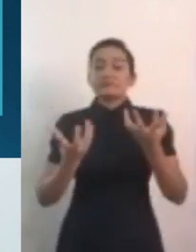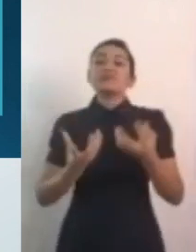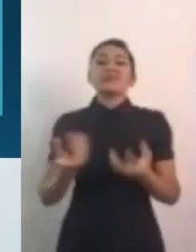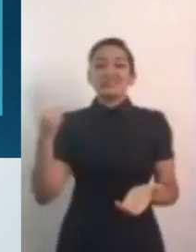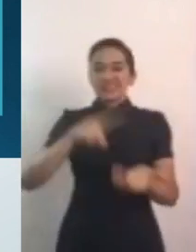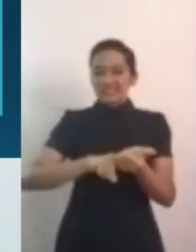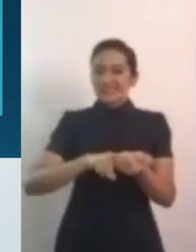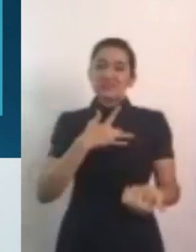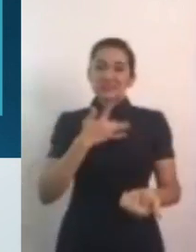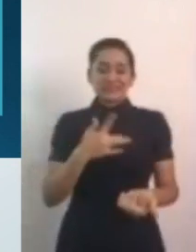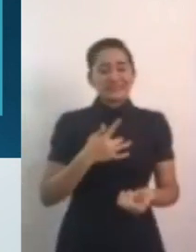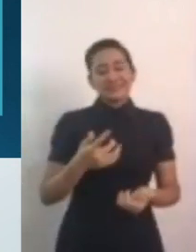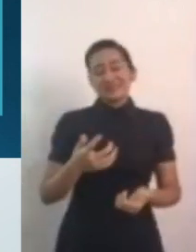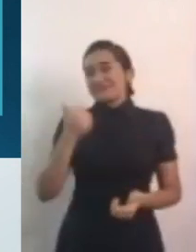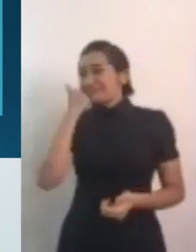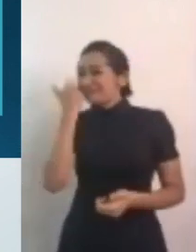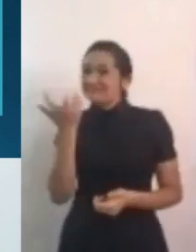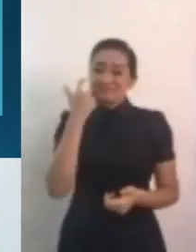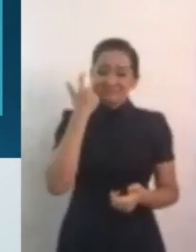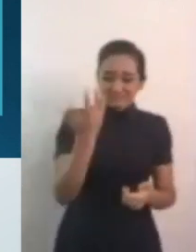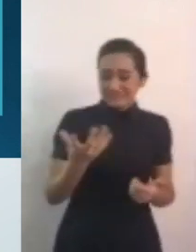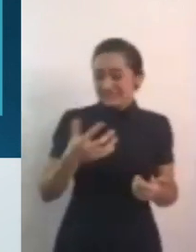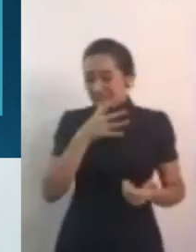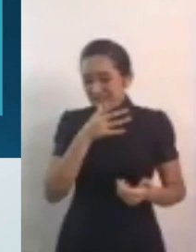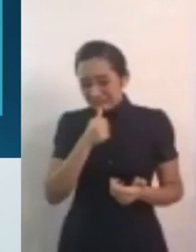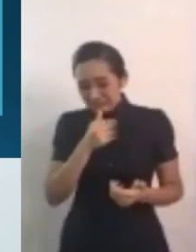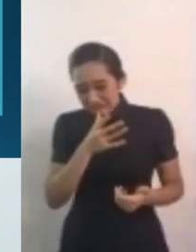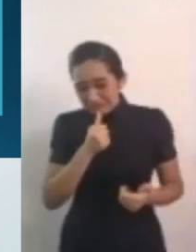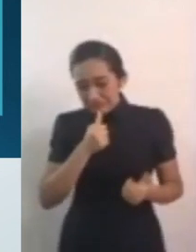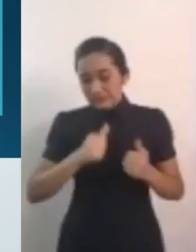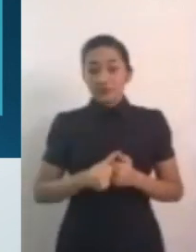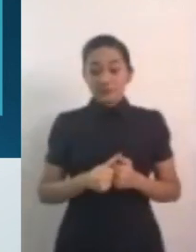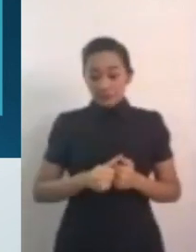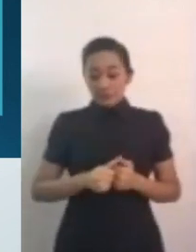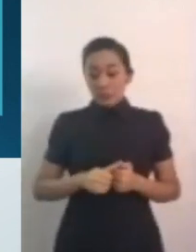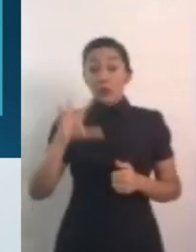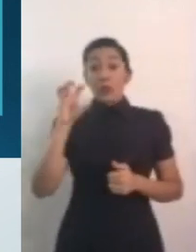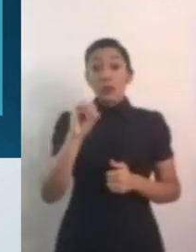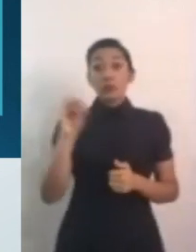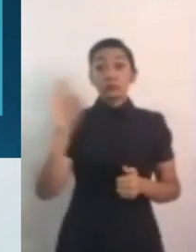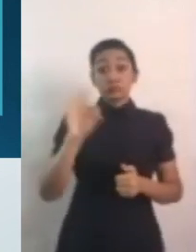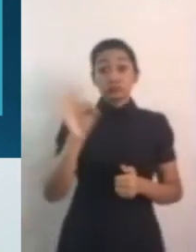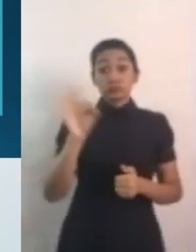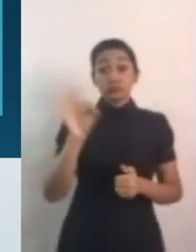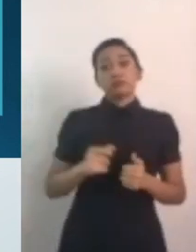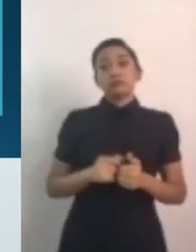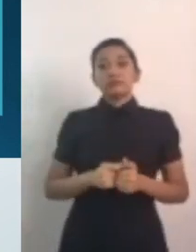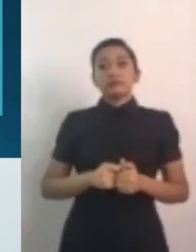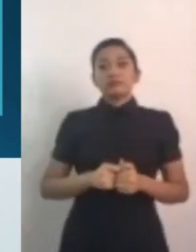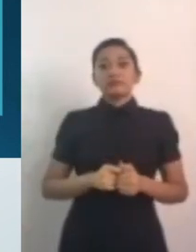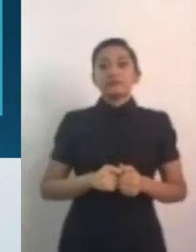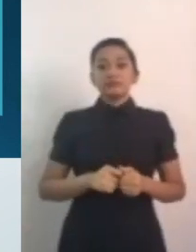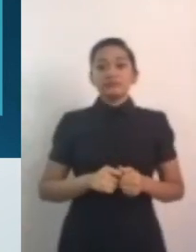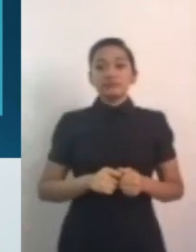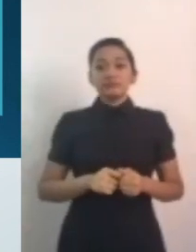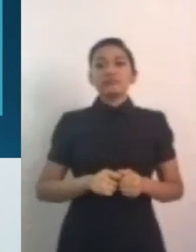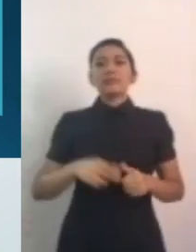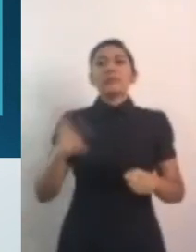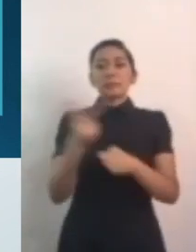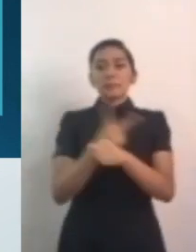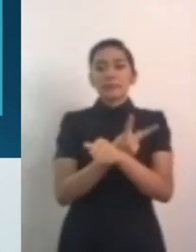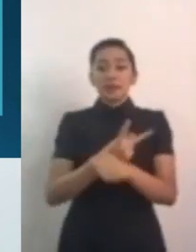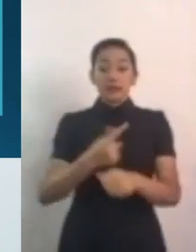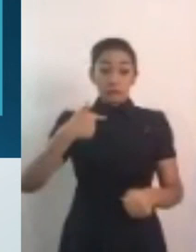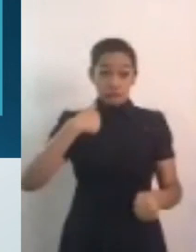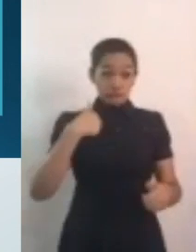qué nos lleva esto? Nos lleva a hacer cosas que no nos sirven, nos lleva a hacer cosas que funcionan poco, nos lleva a hacer cosas